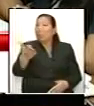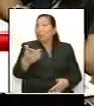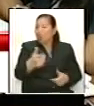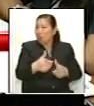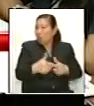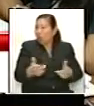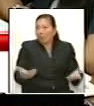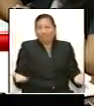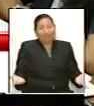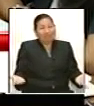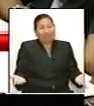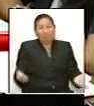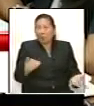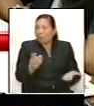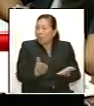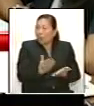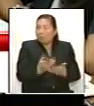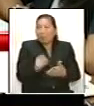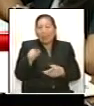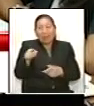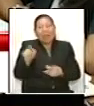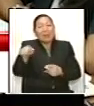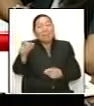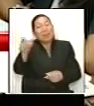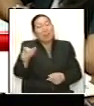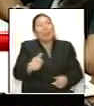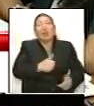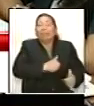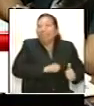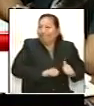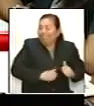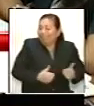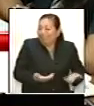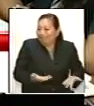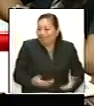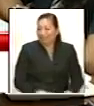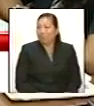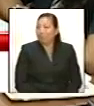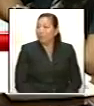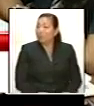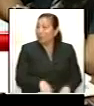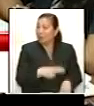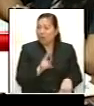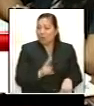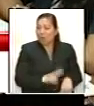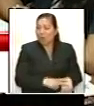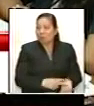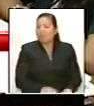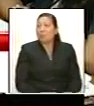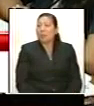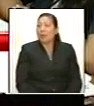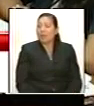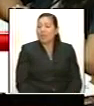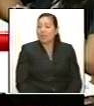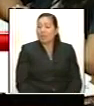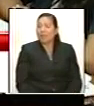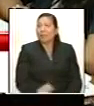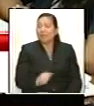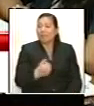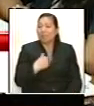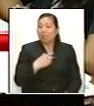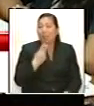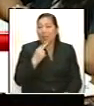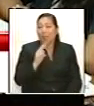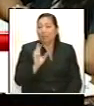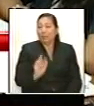sitio, ya es un problema más que le estamos dando, ¿no? Entonces, normalmente o en algún momento sí me ha